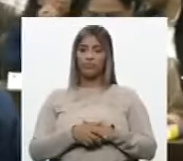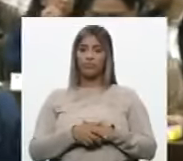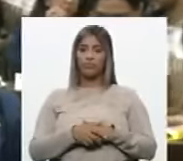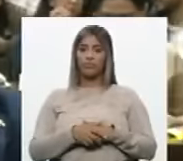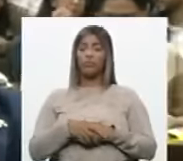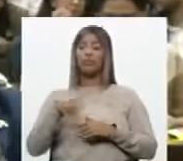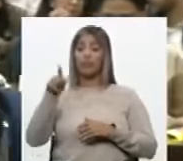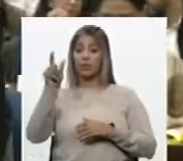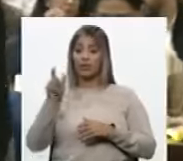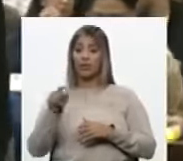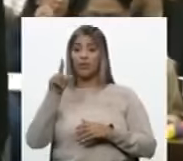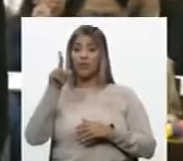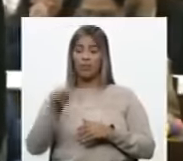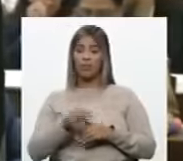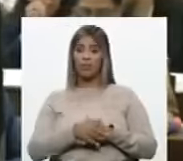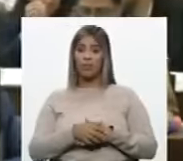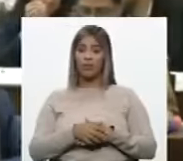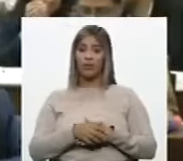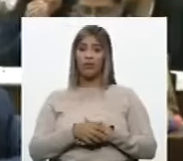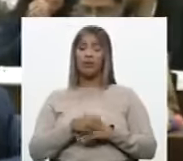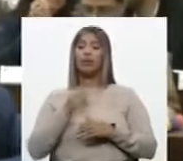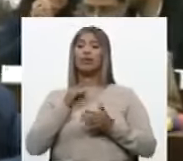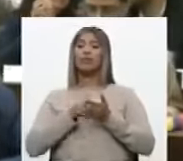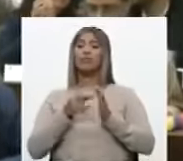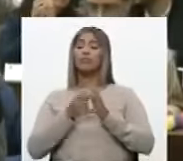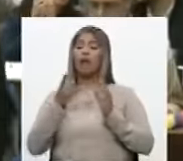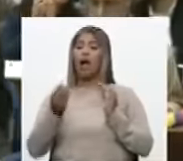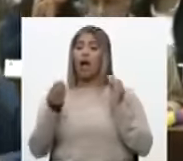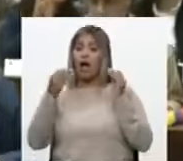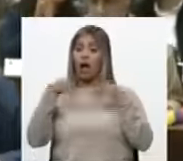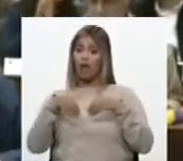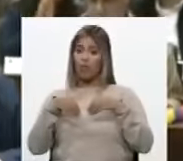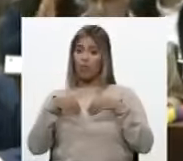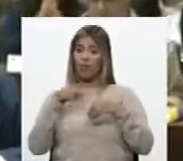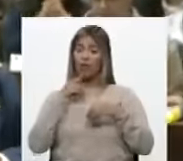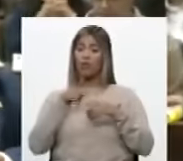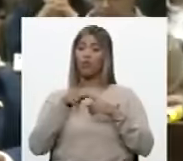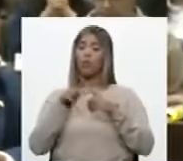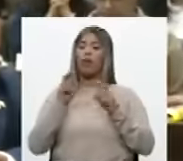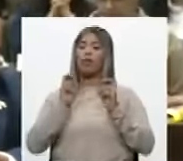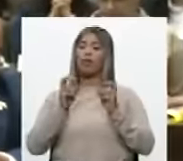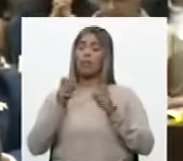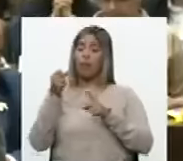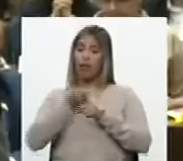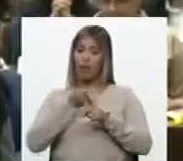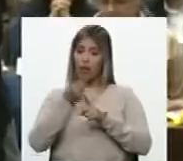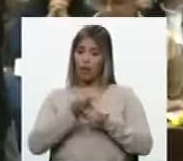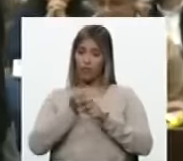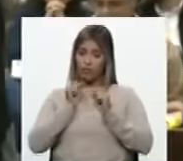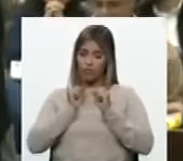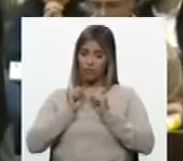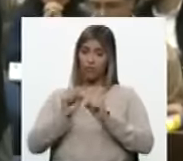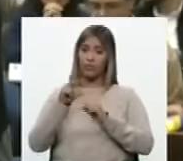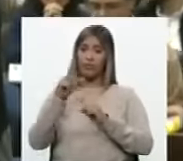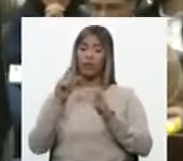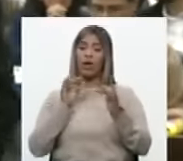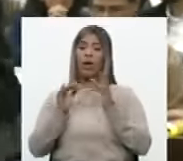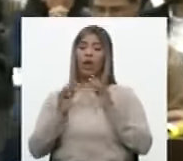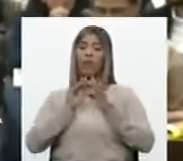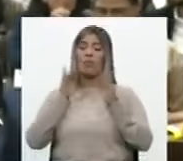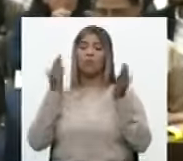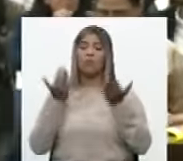Medina Angarita, además, incidió en un acuerdo que en el contexto de la lucha antifascista de la Segunda Guerra